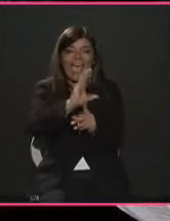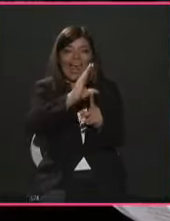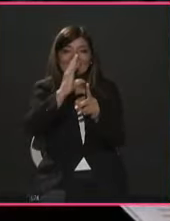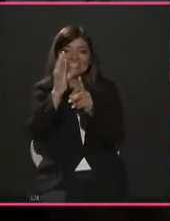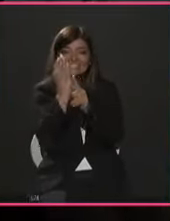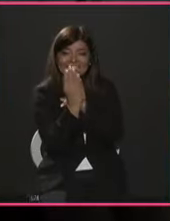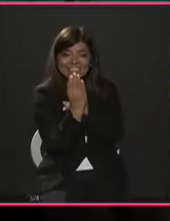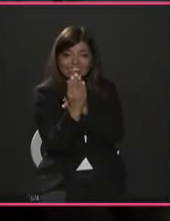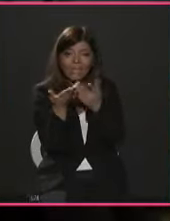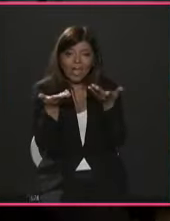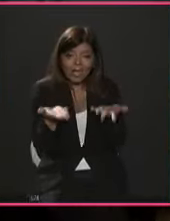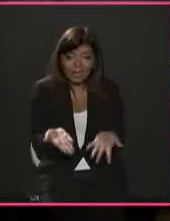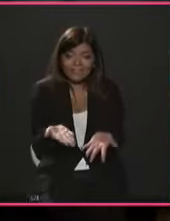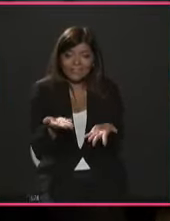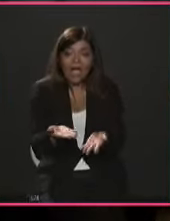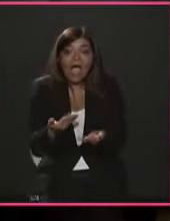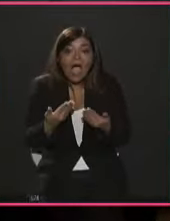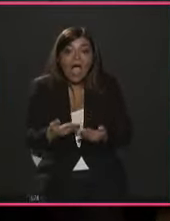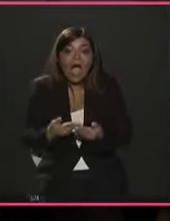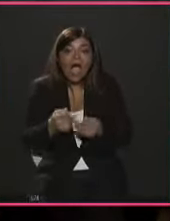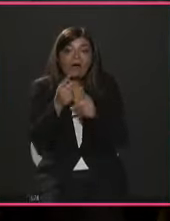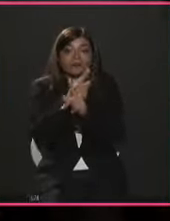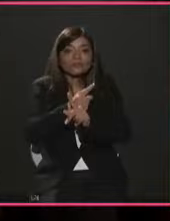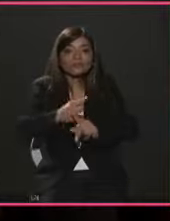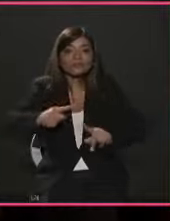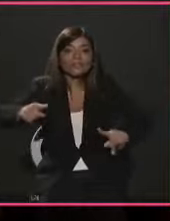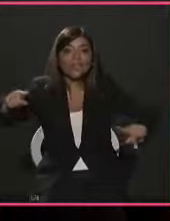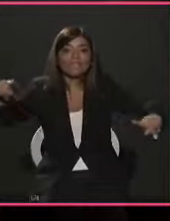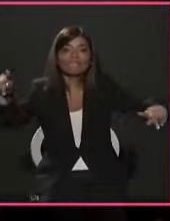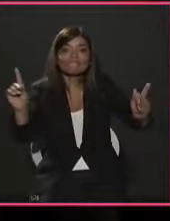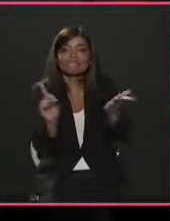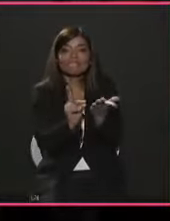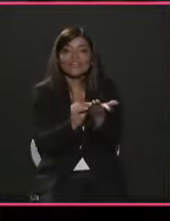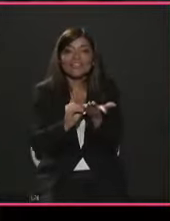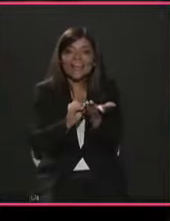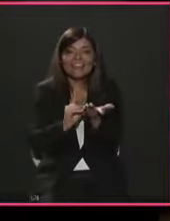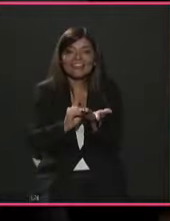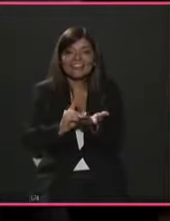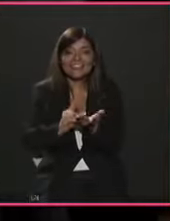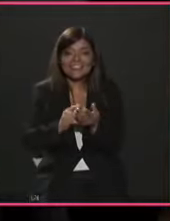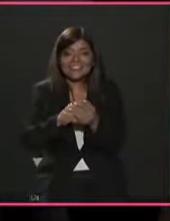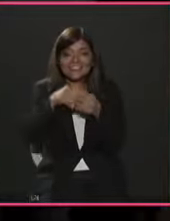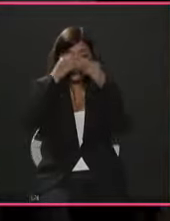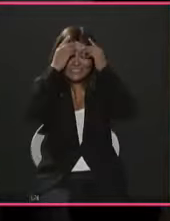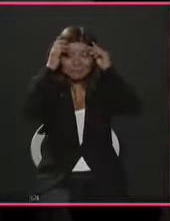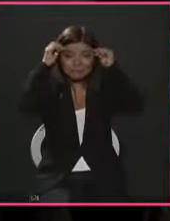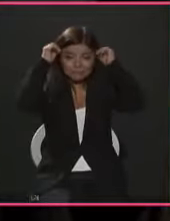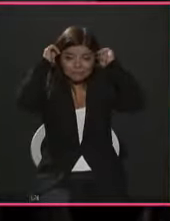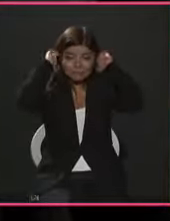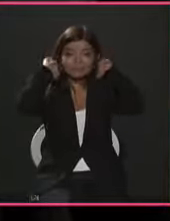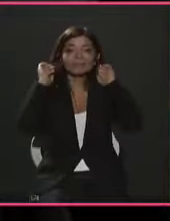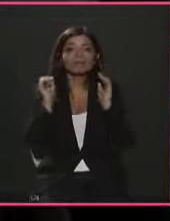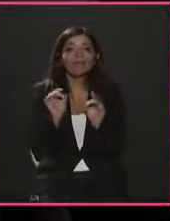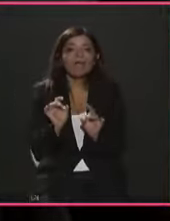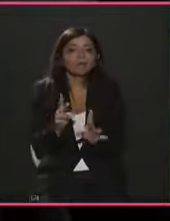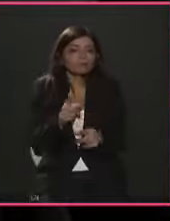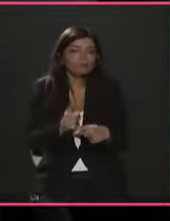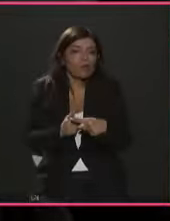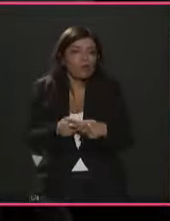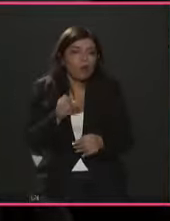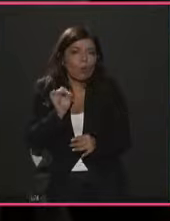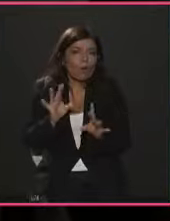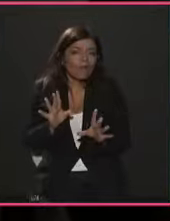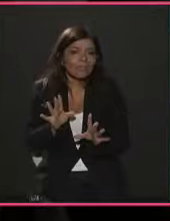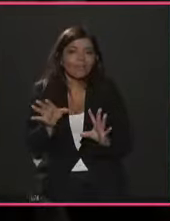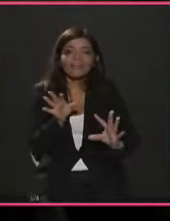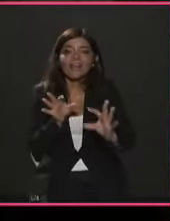eh ahora viene sinfonía digital Por supuesto que sinfonía eh No es un nombre azaroso Eh también